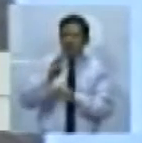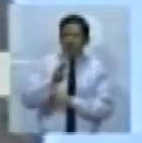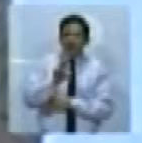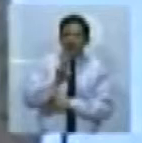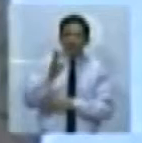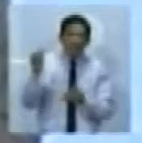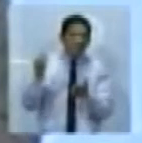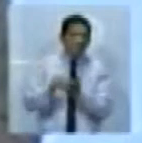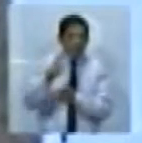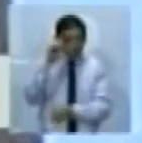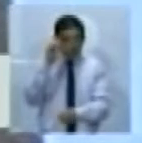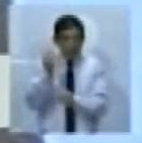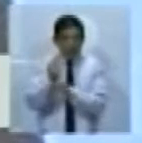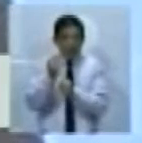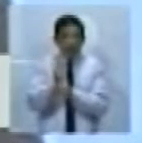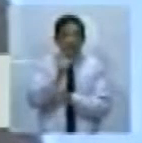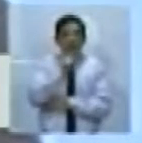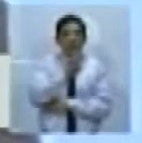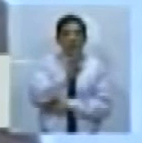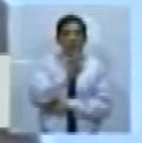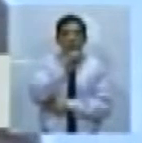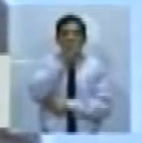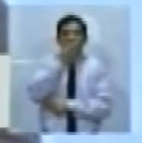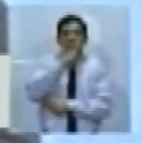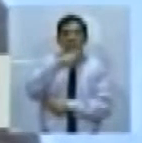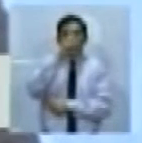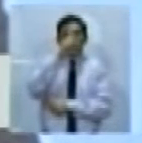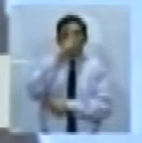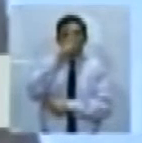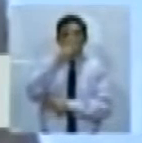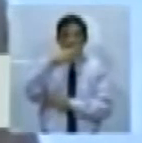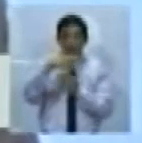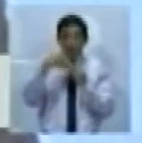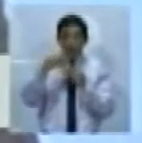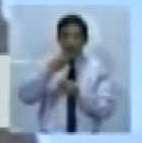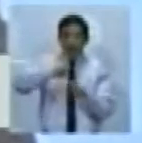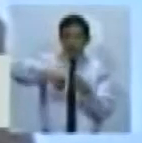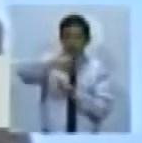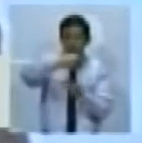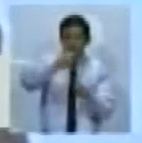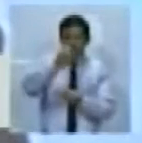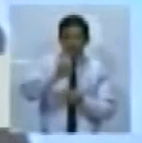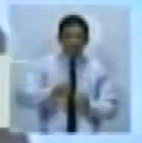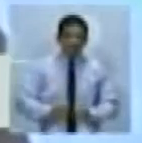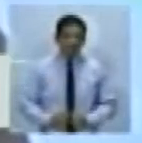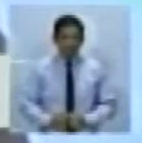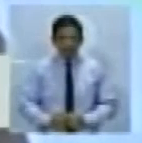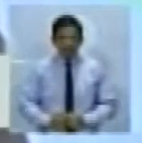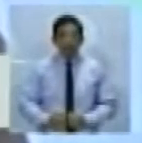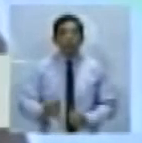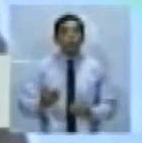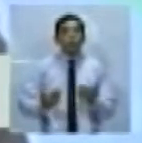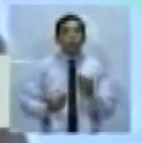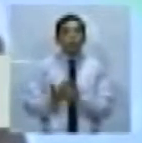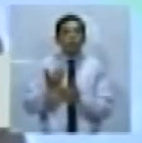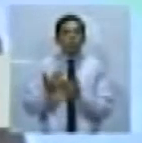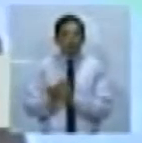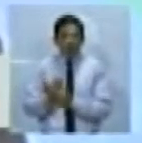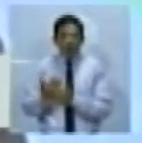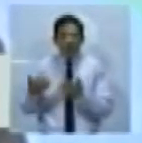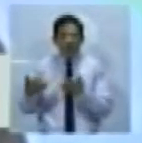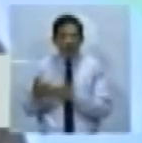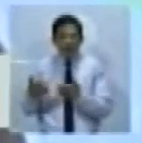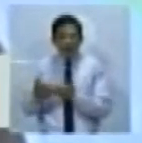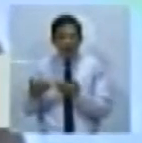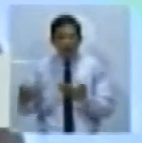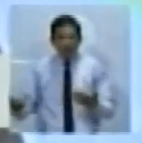27.000 empleos y cerca de 160 millones de inversión sectorial, principalmente para el despliegue de nueva infraestructura fija y móvil durante